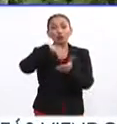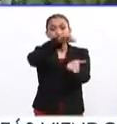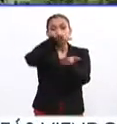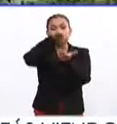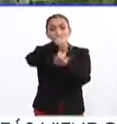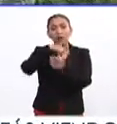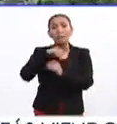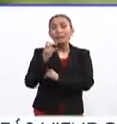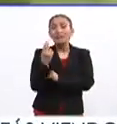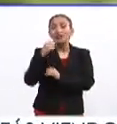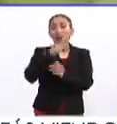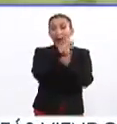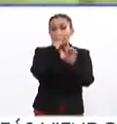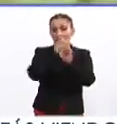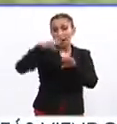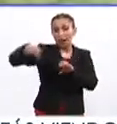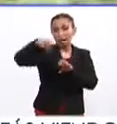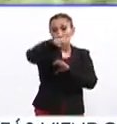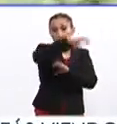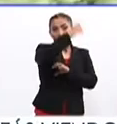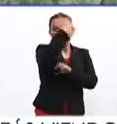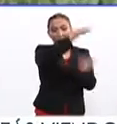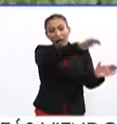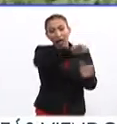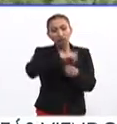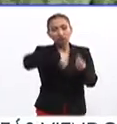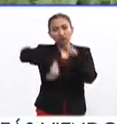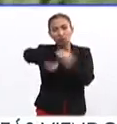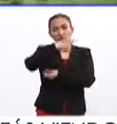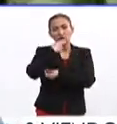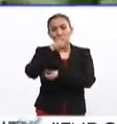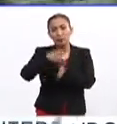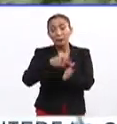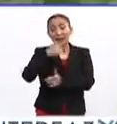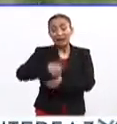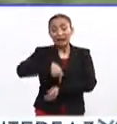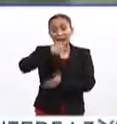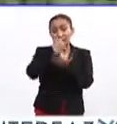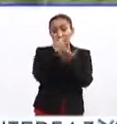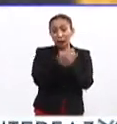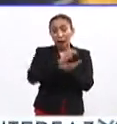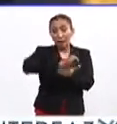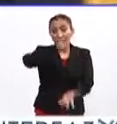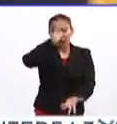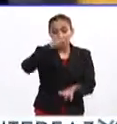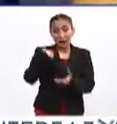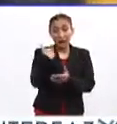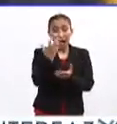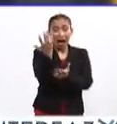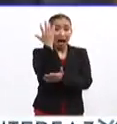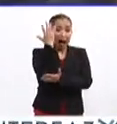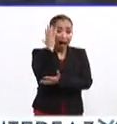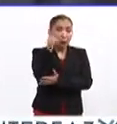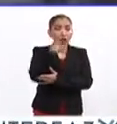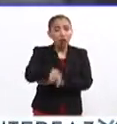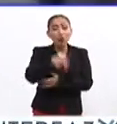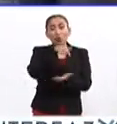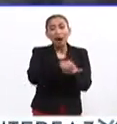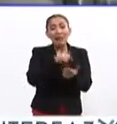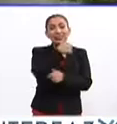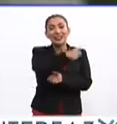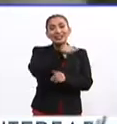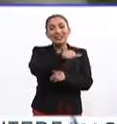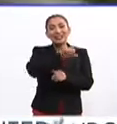acopio en 25 entidades federativas para reciclarlos. En la Ciudad de México, la mayoría de ellos se encuentran en las sedes de